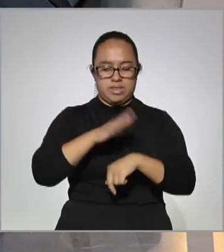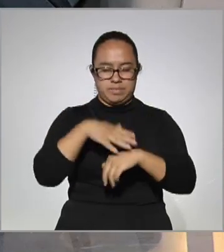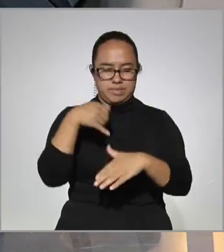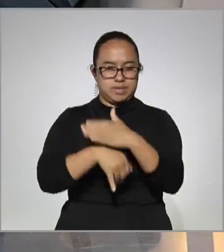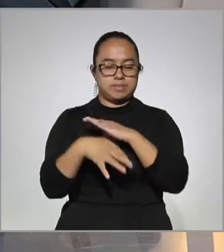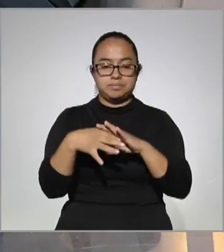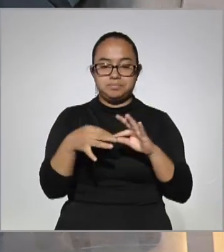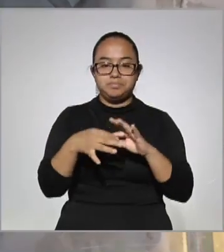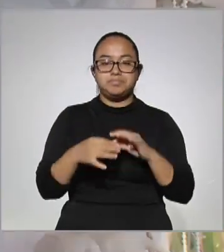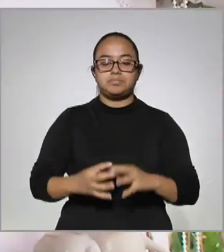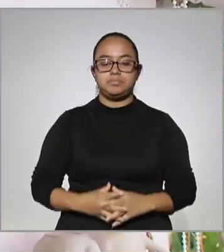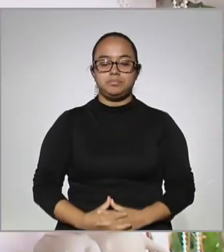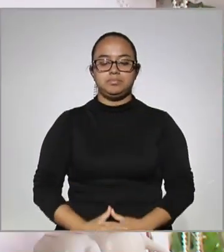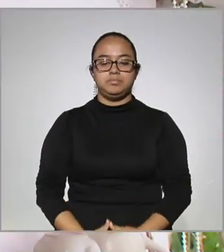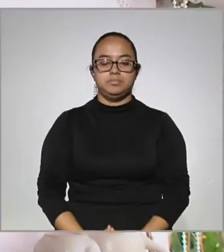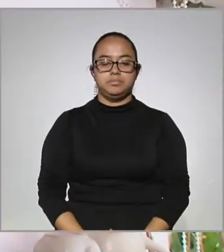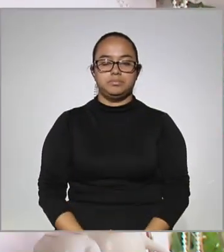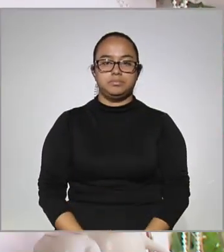con ustedes.